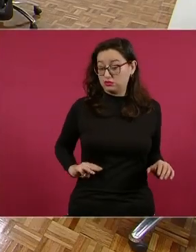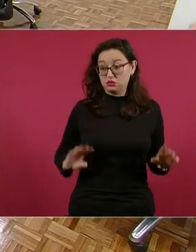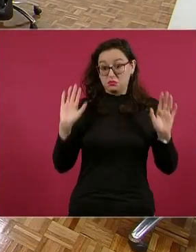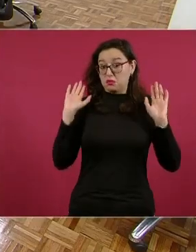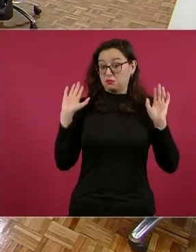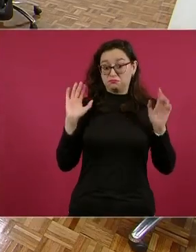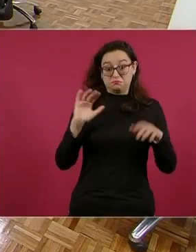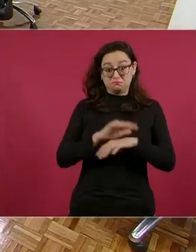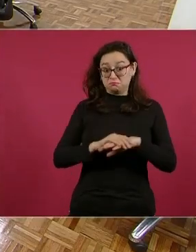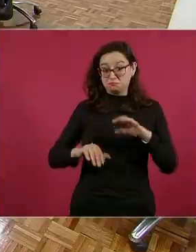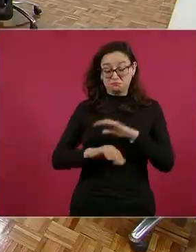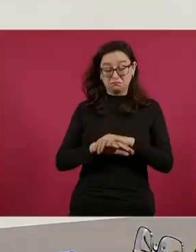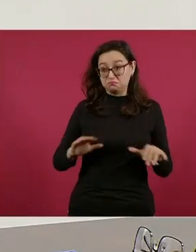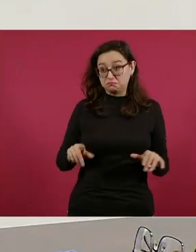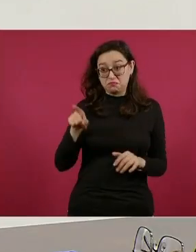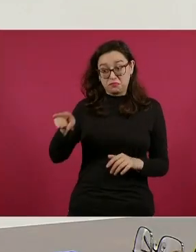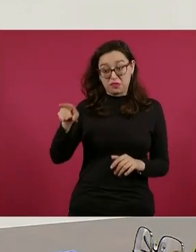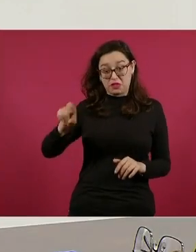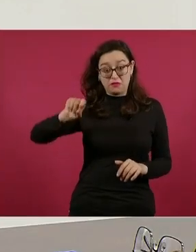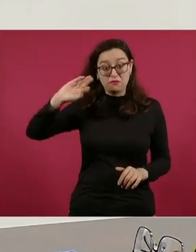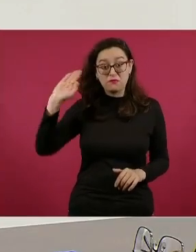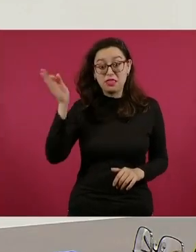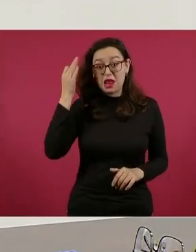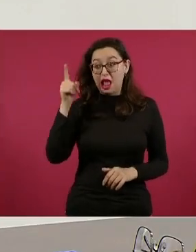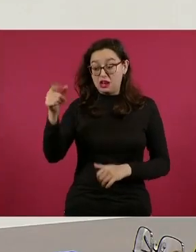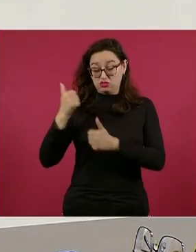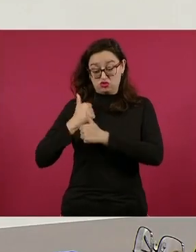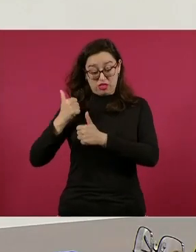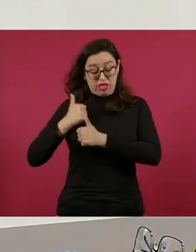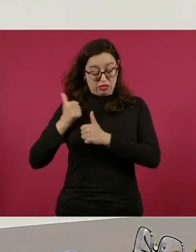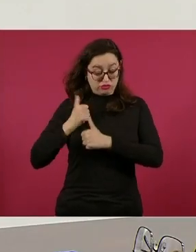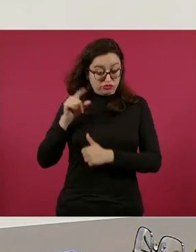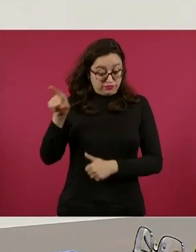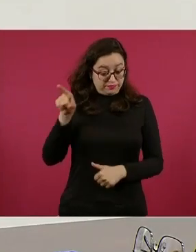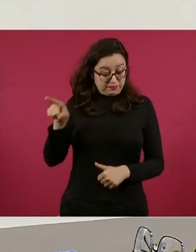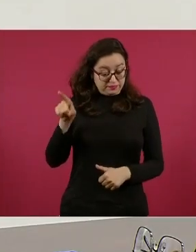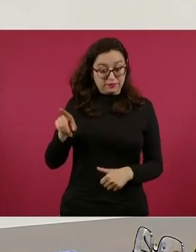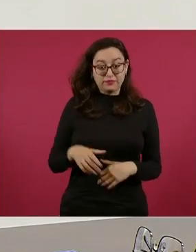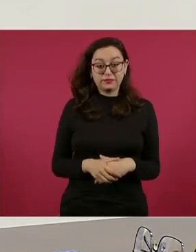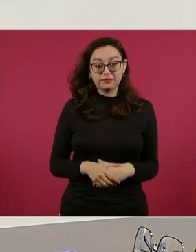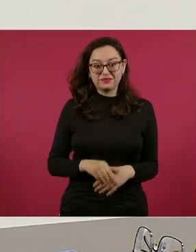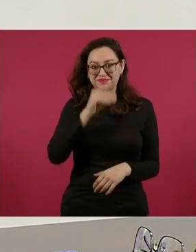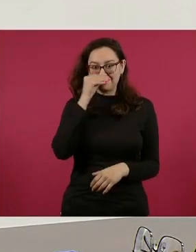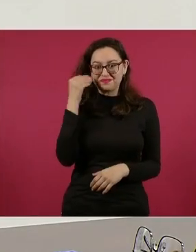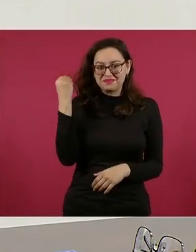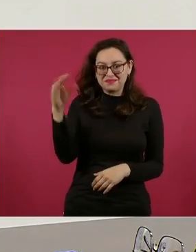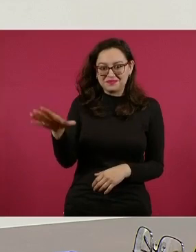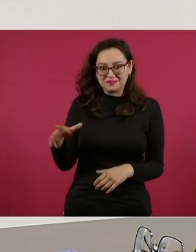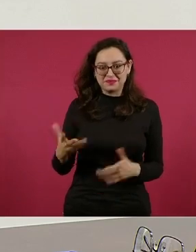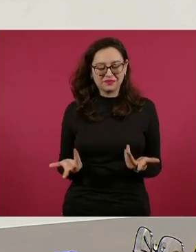la versión hacia el ejército. Por eso es muy